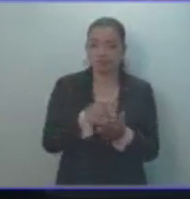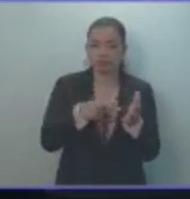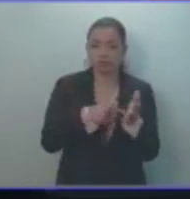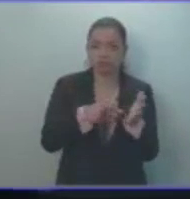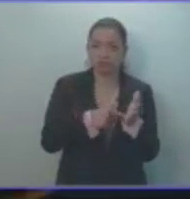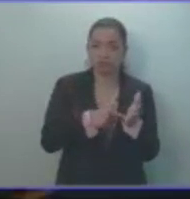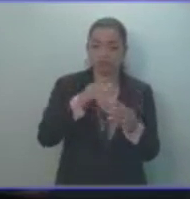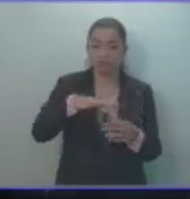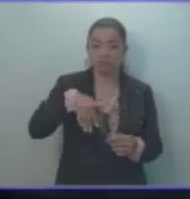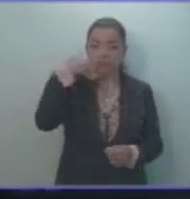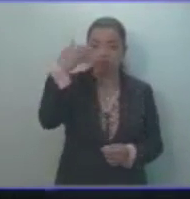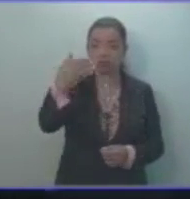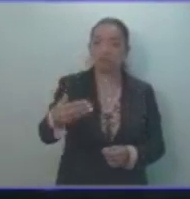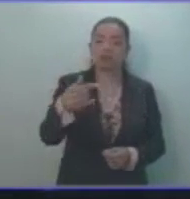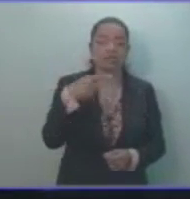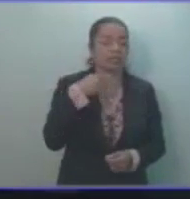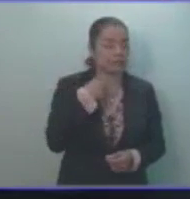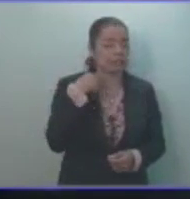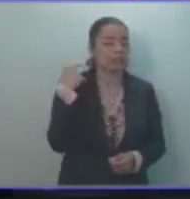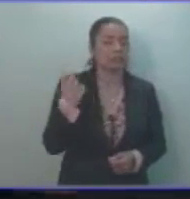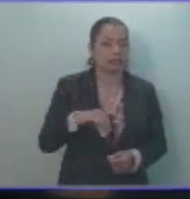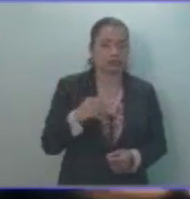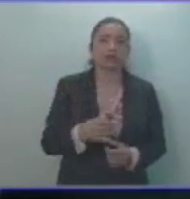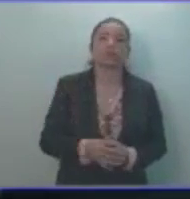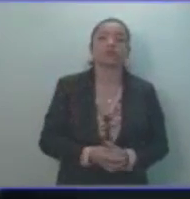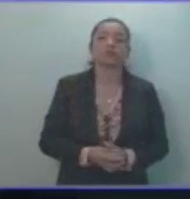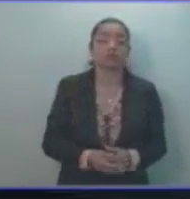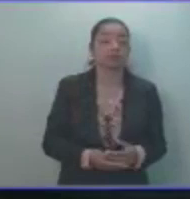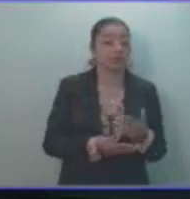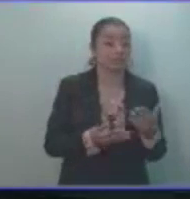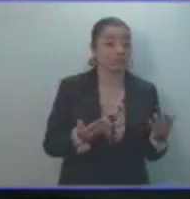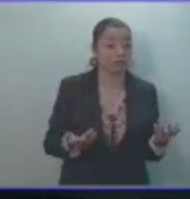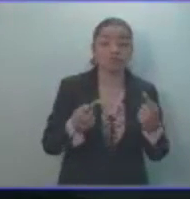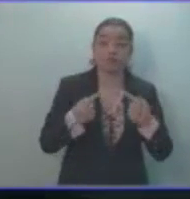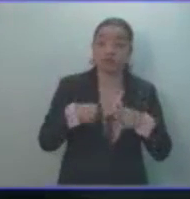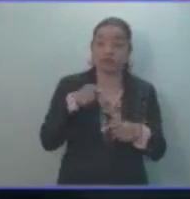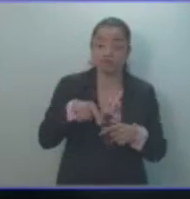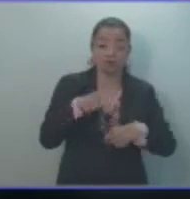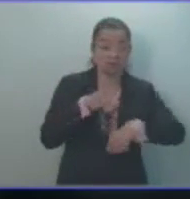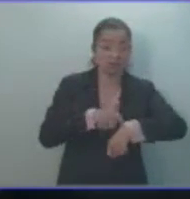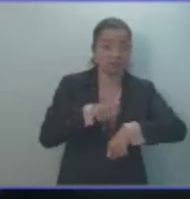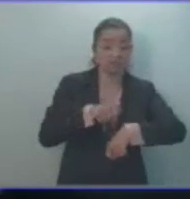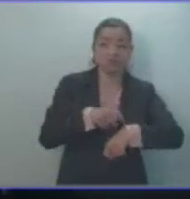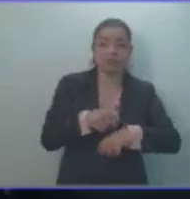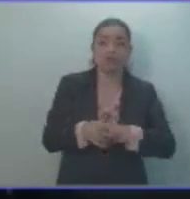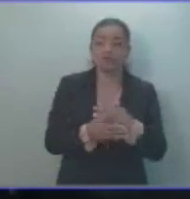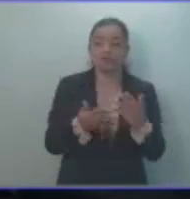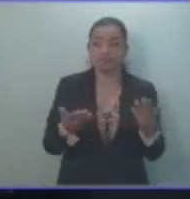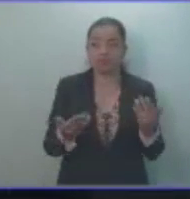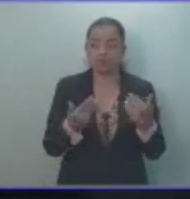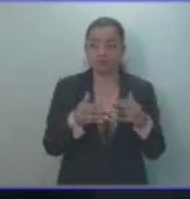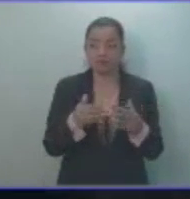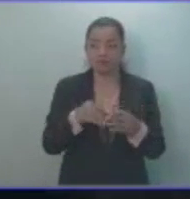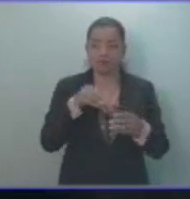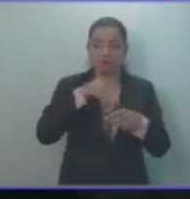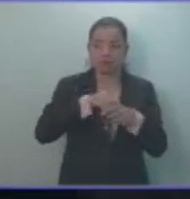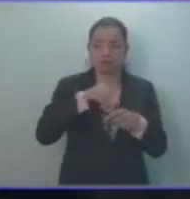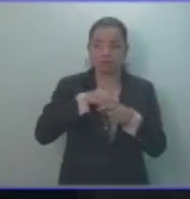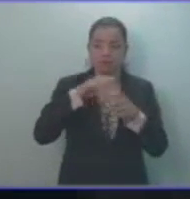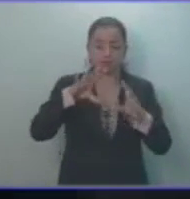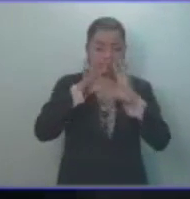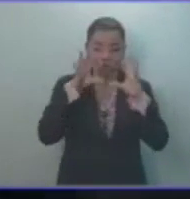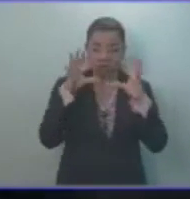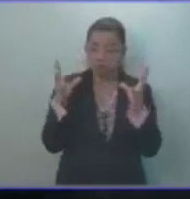el próximo año es grande. Aun y cuando en este momento hay bancos internacionales